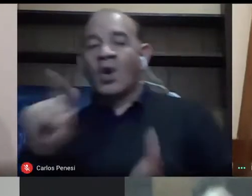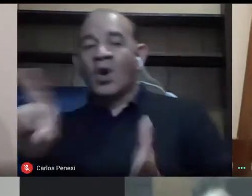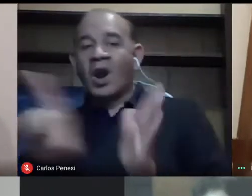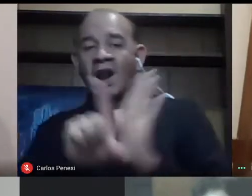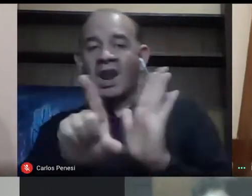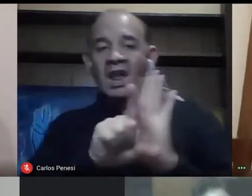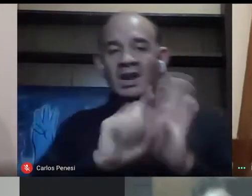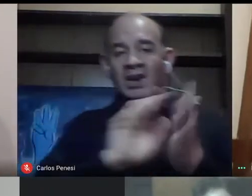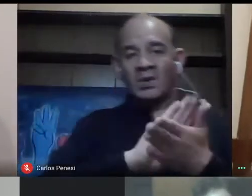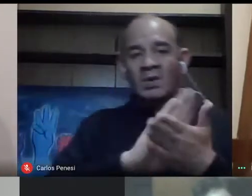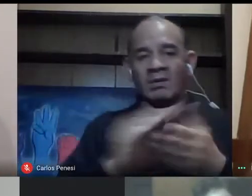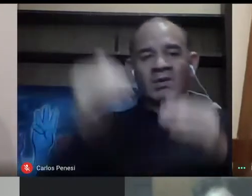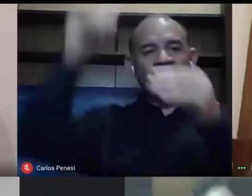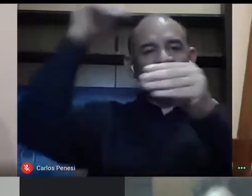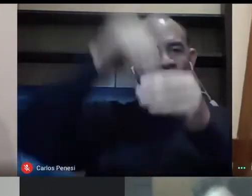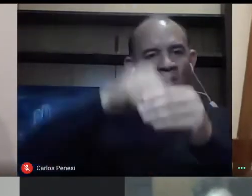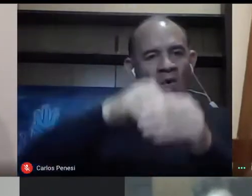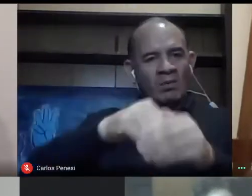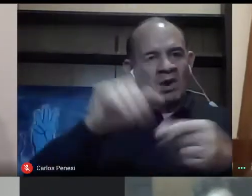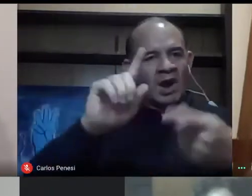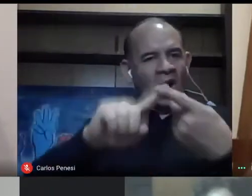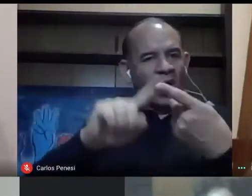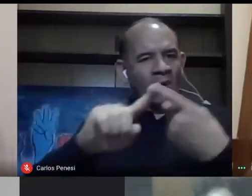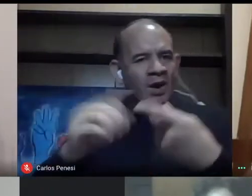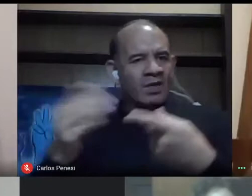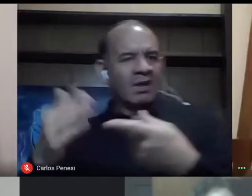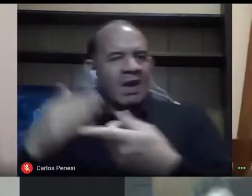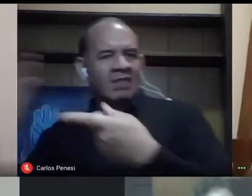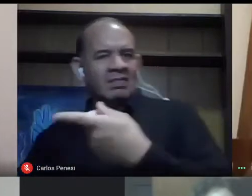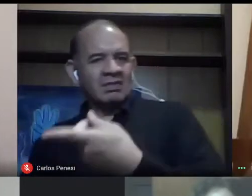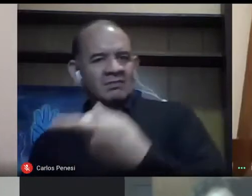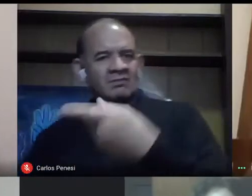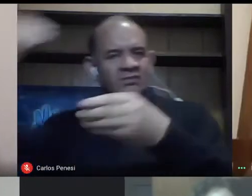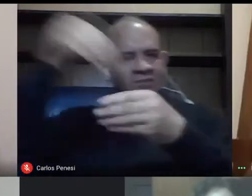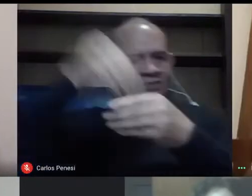que incorpore lo que el tratado